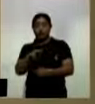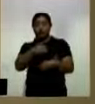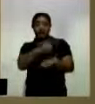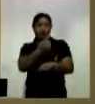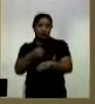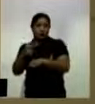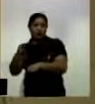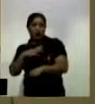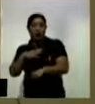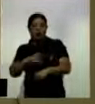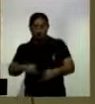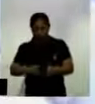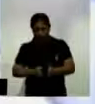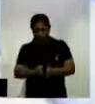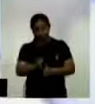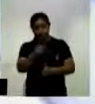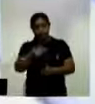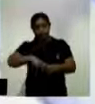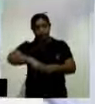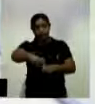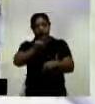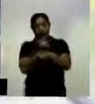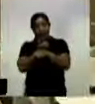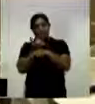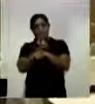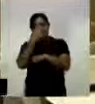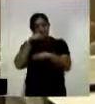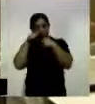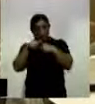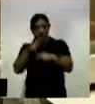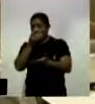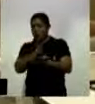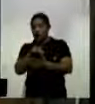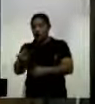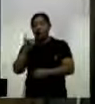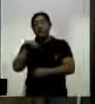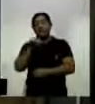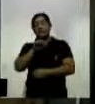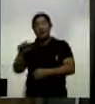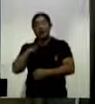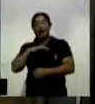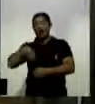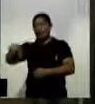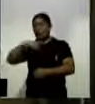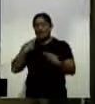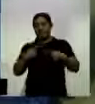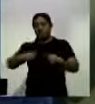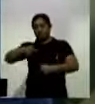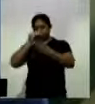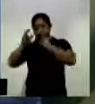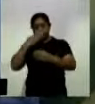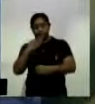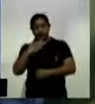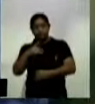para atender a los pacientes. José Luis Aranza informó que el IMSS cuenta con personal capacitado y con los insumos necesarios